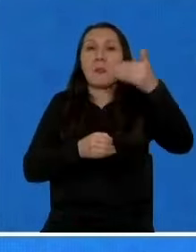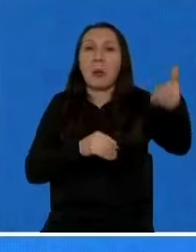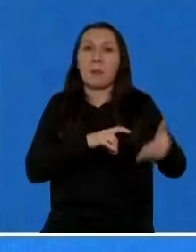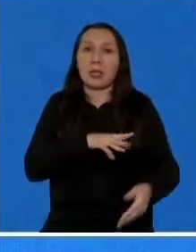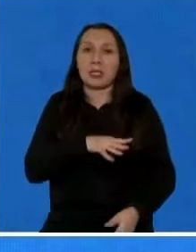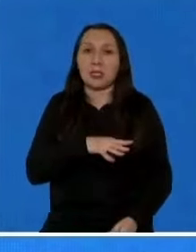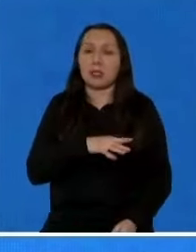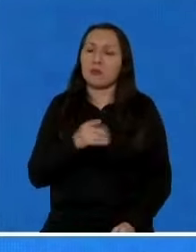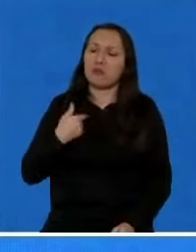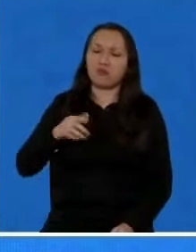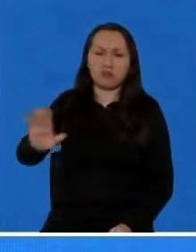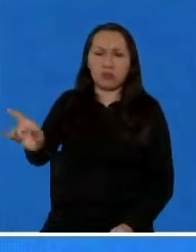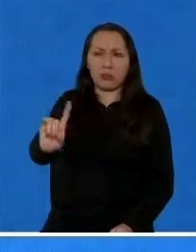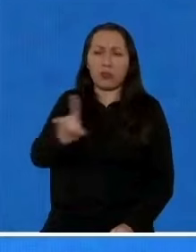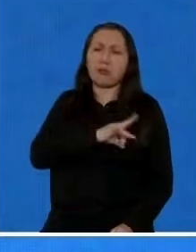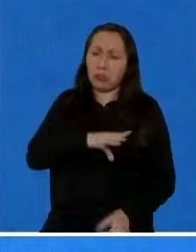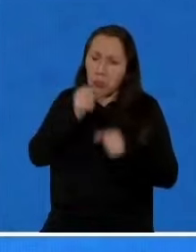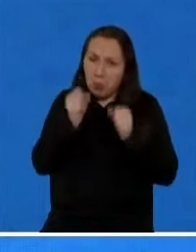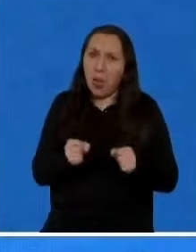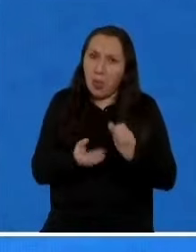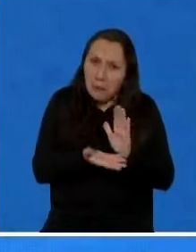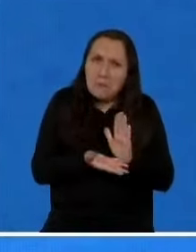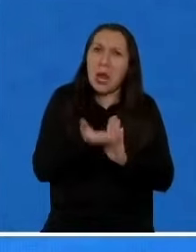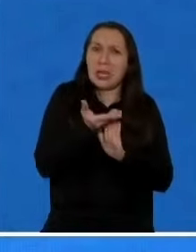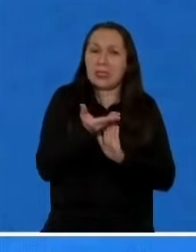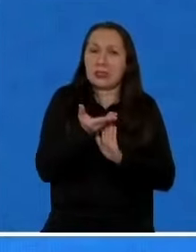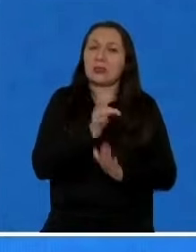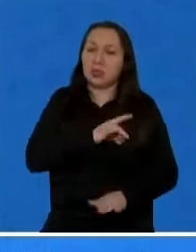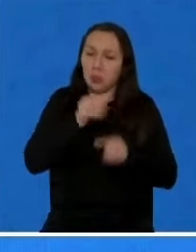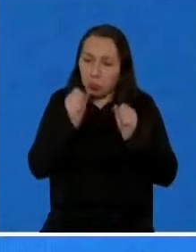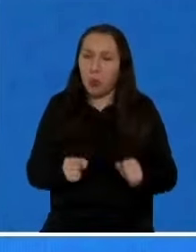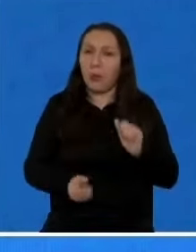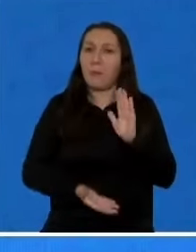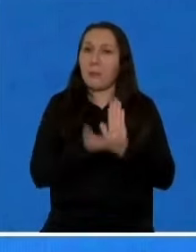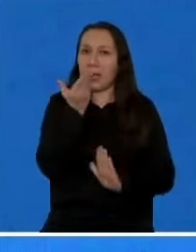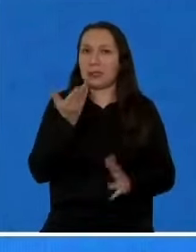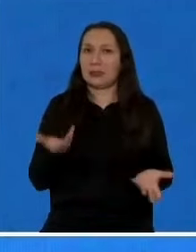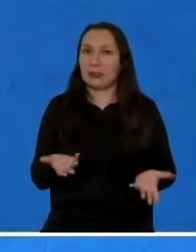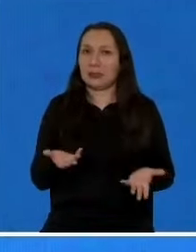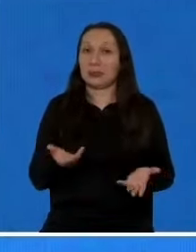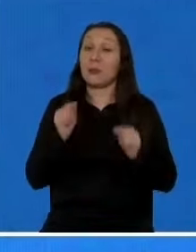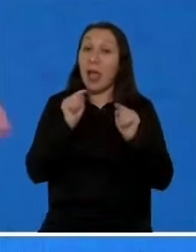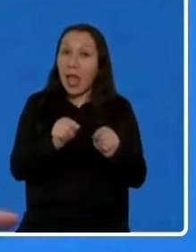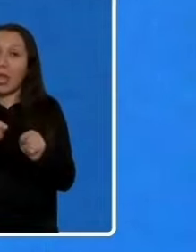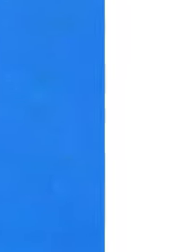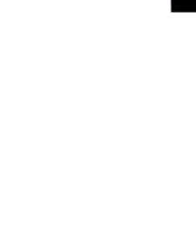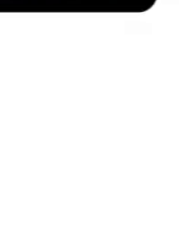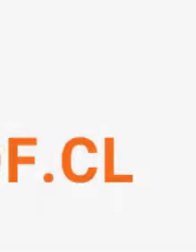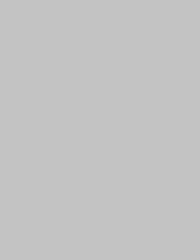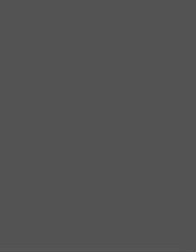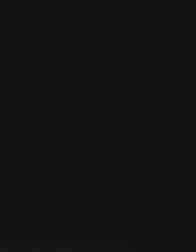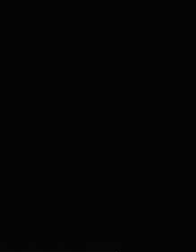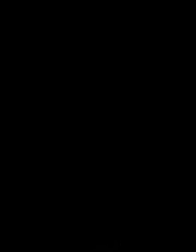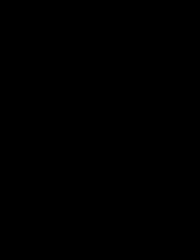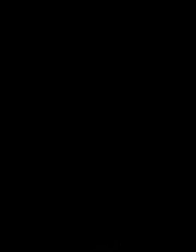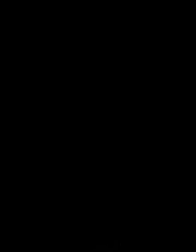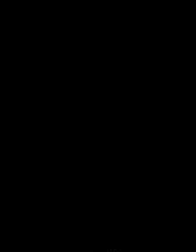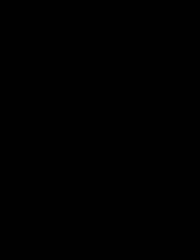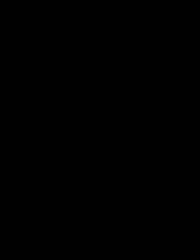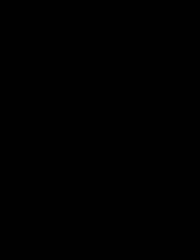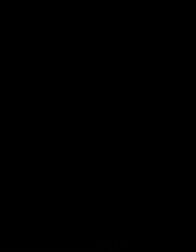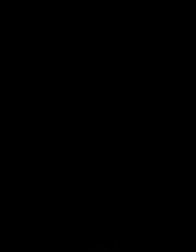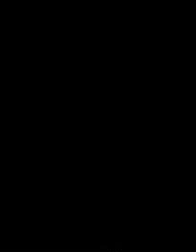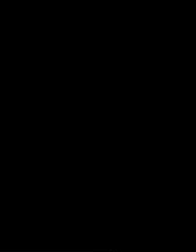Chile. Digo, no, Chile puede más. Chile puede más. Y para eso tenemos que reformar nuestra institucionalidad. Por eso...